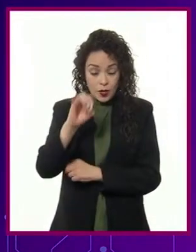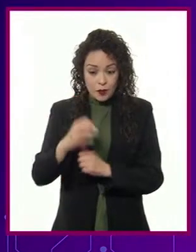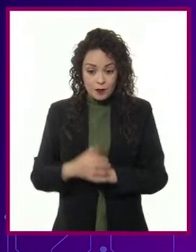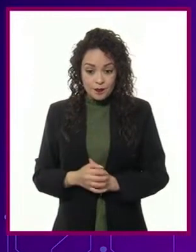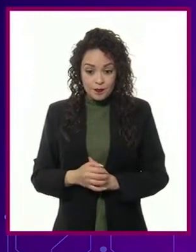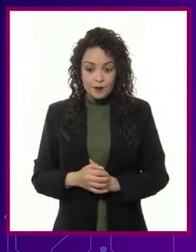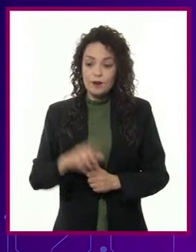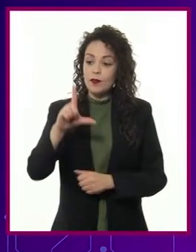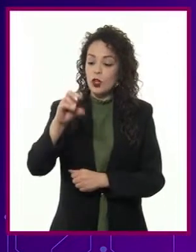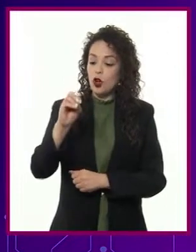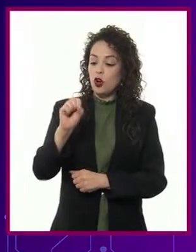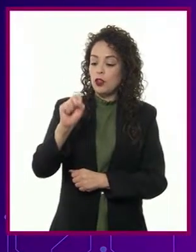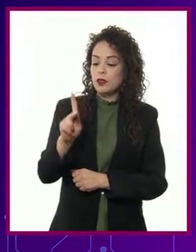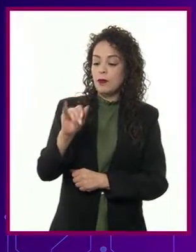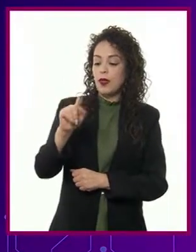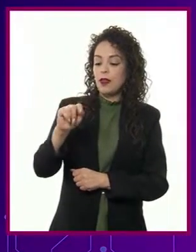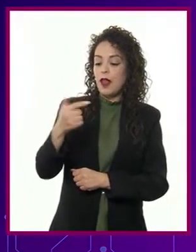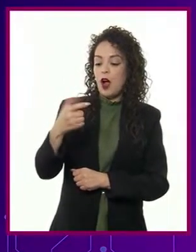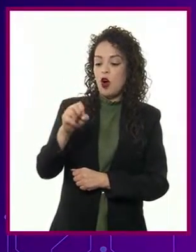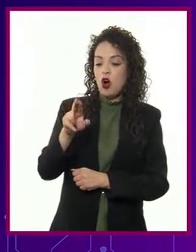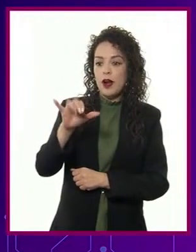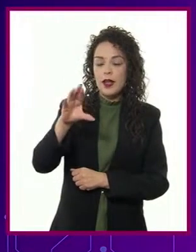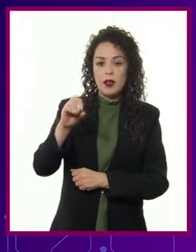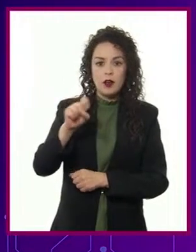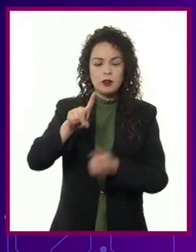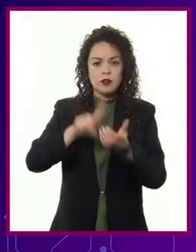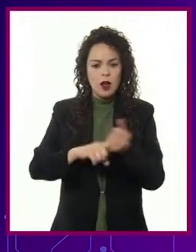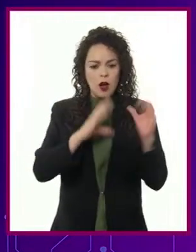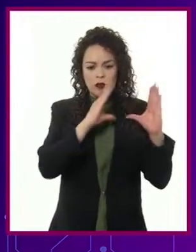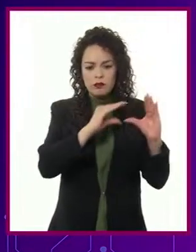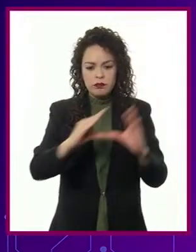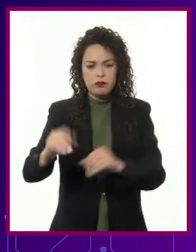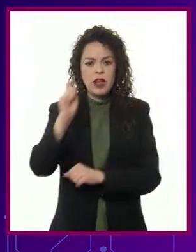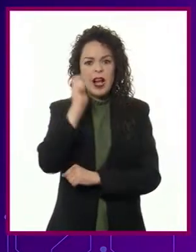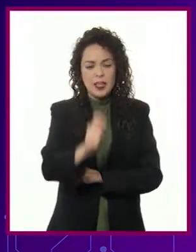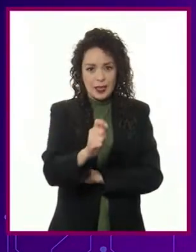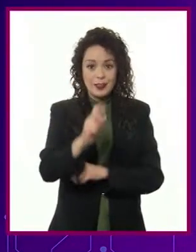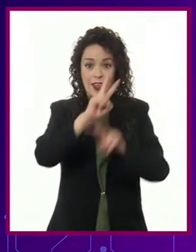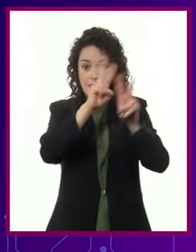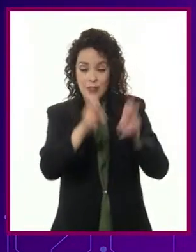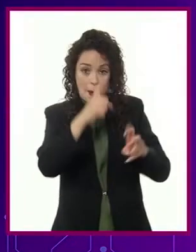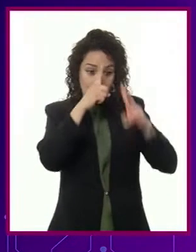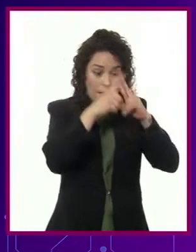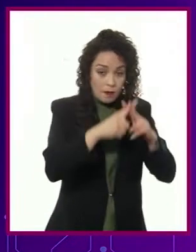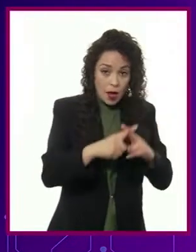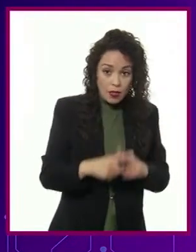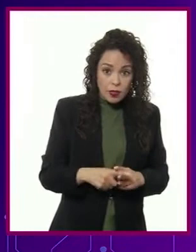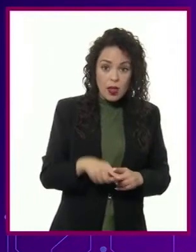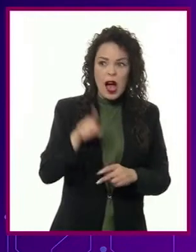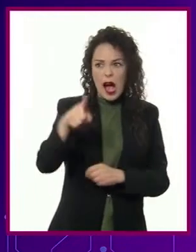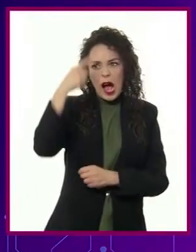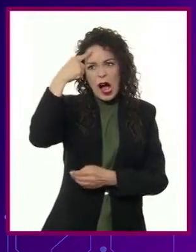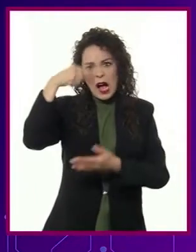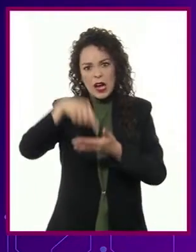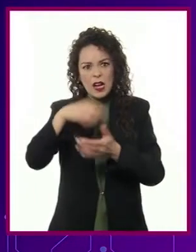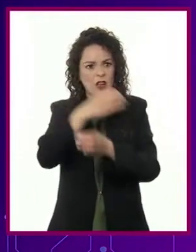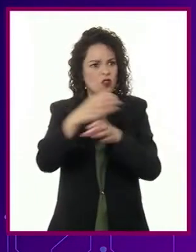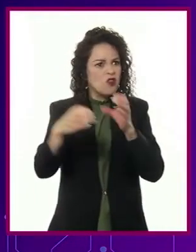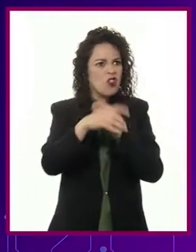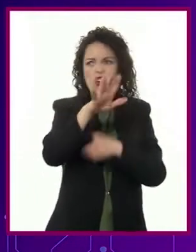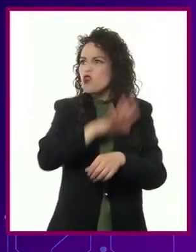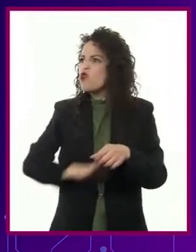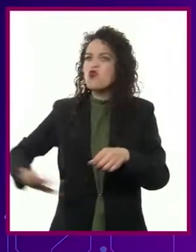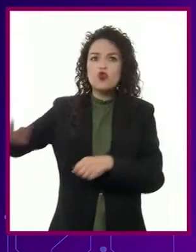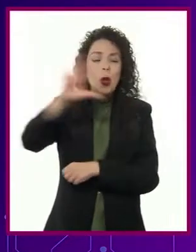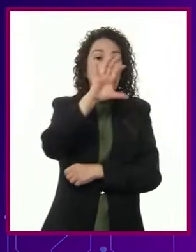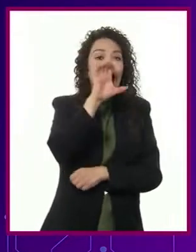pitagóricos, habiendo sido educados en el estudio de las matemáticas, creían que las cosas son números y que todo